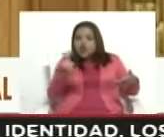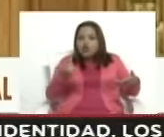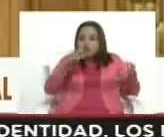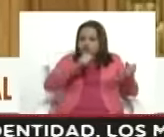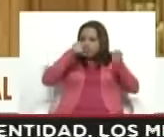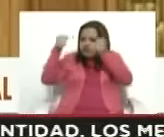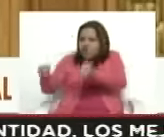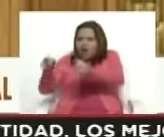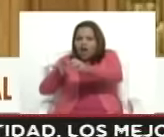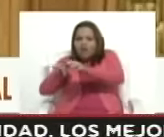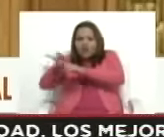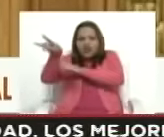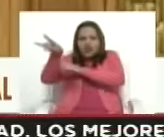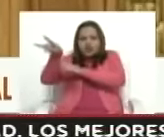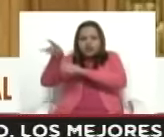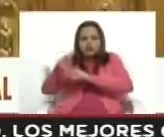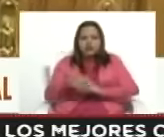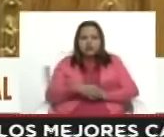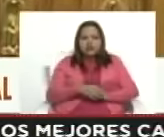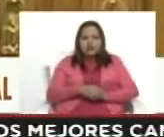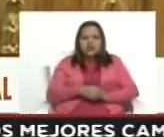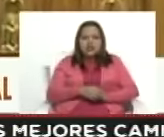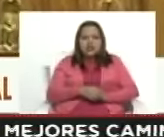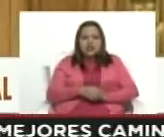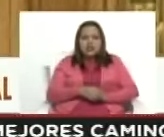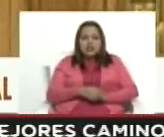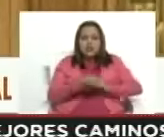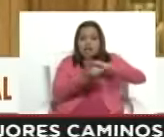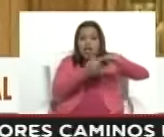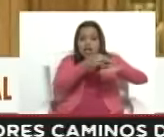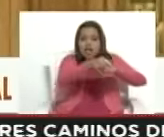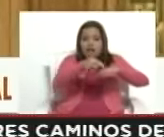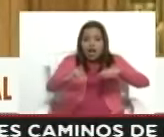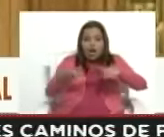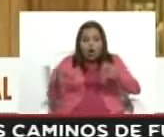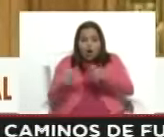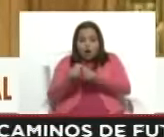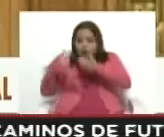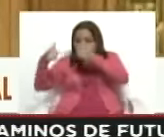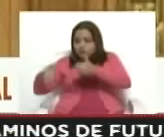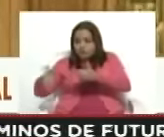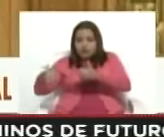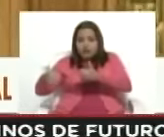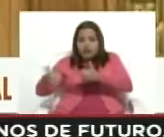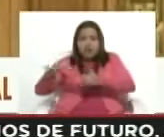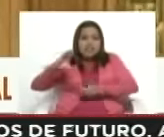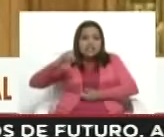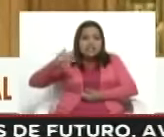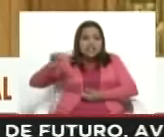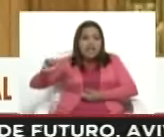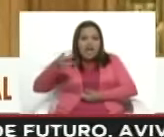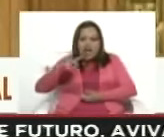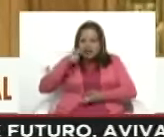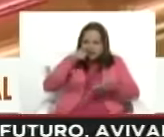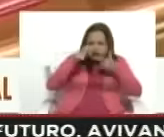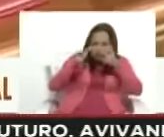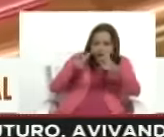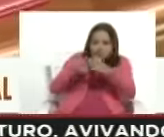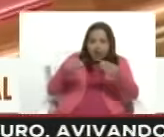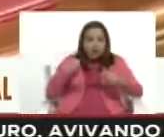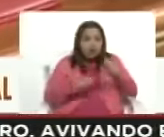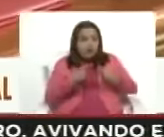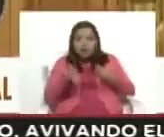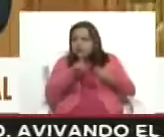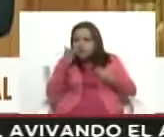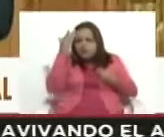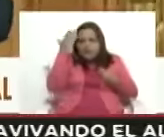en ese avión que se iría a la Orchila con los agentes. Él estaba pendiente de todos los pilotos, estaban desesperados, no